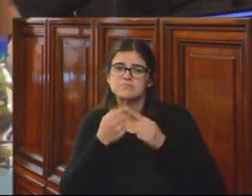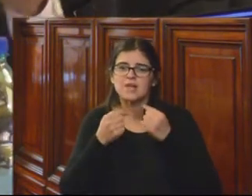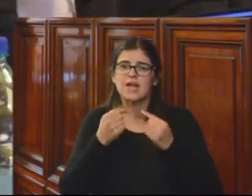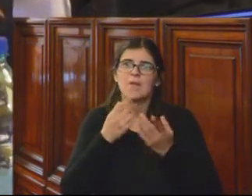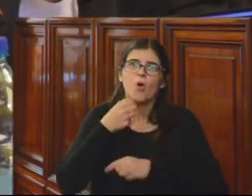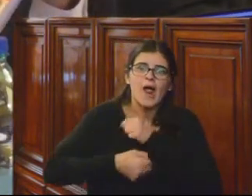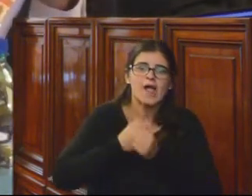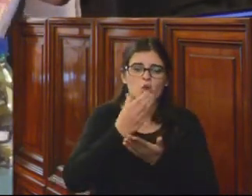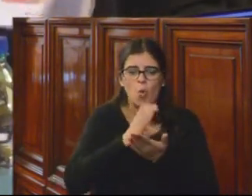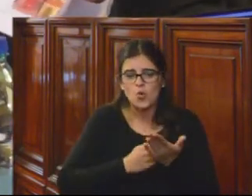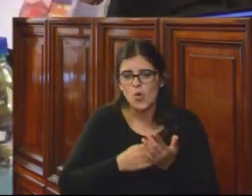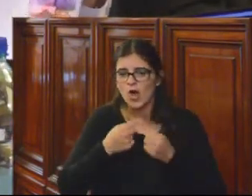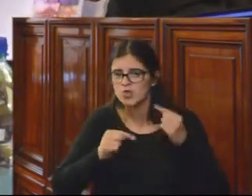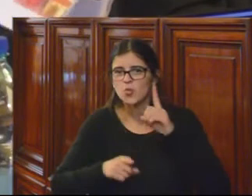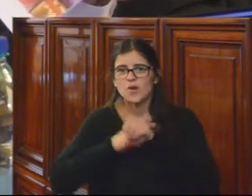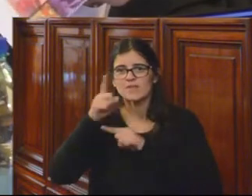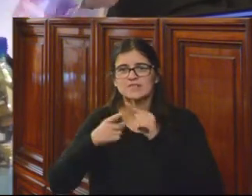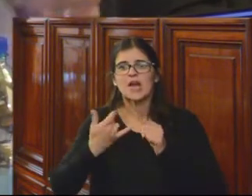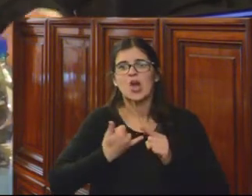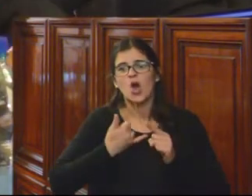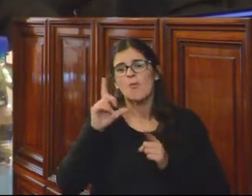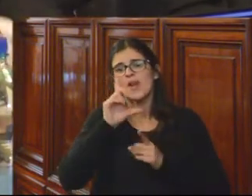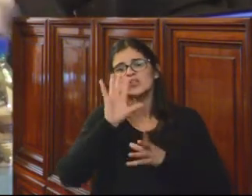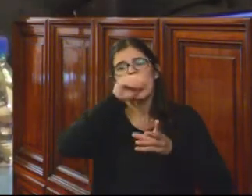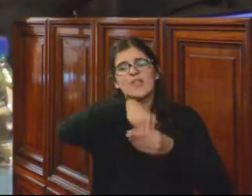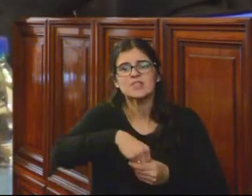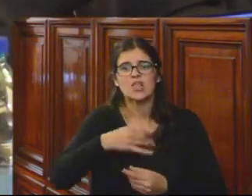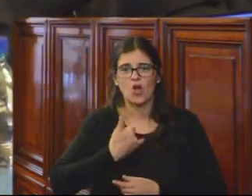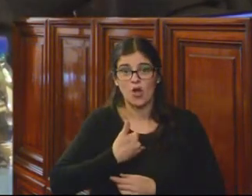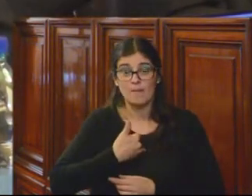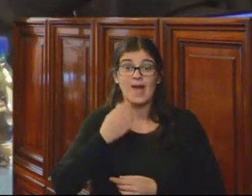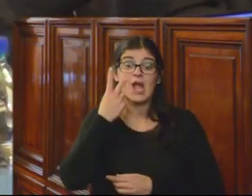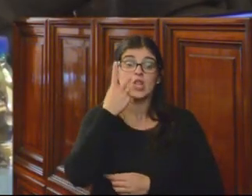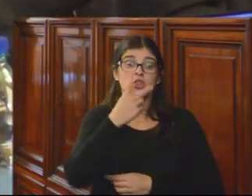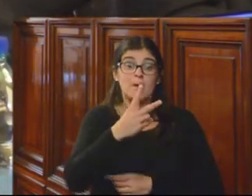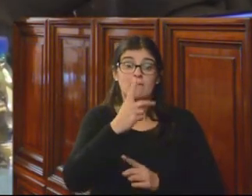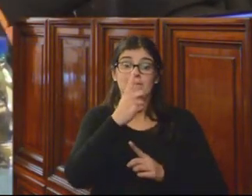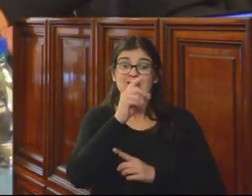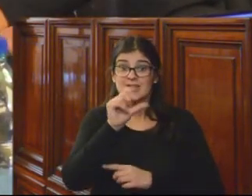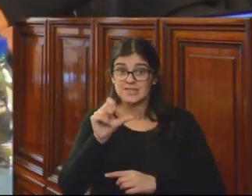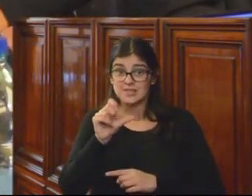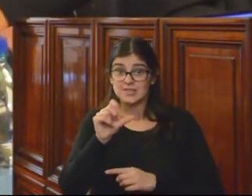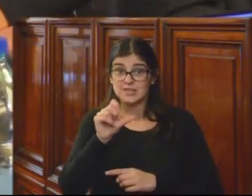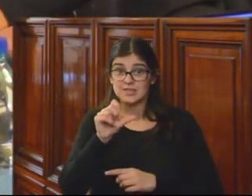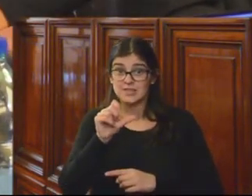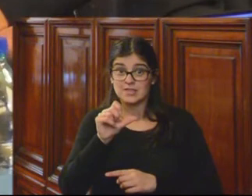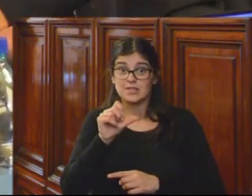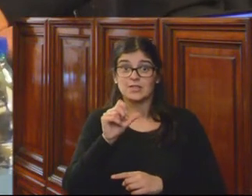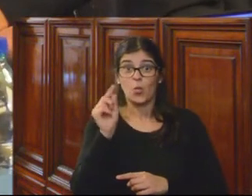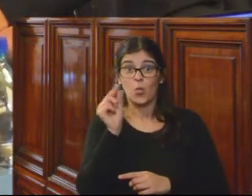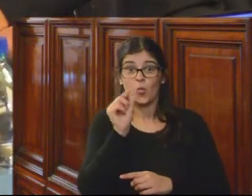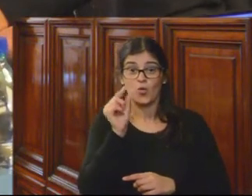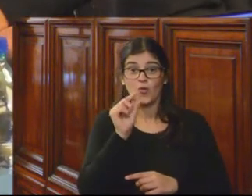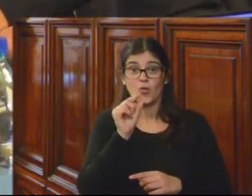curriculares de nuestras universidades, de nuestros liceos. En el año 2016, le agradecemos su intervención. Un segundito.